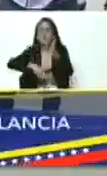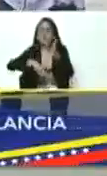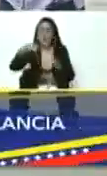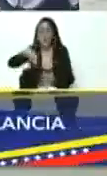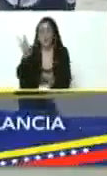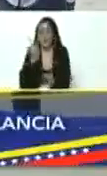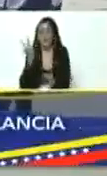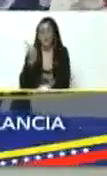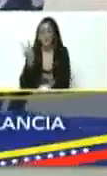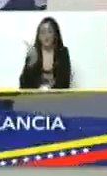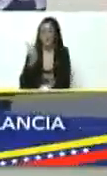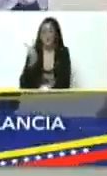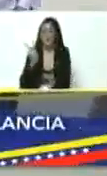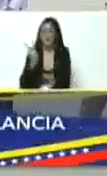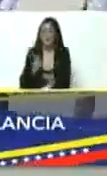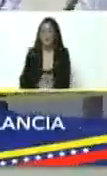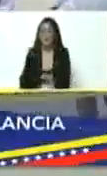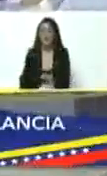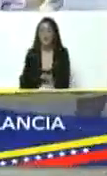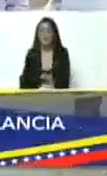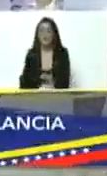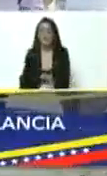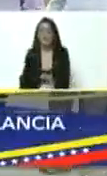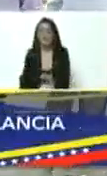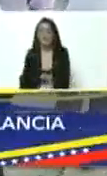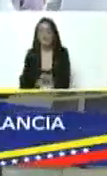Venezuela, que quede fuera de